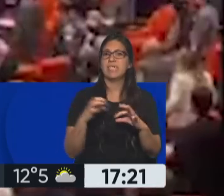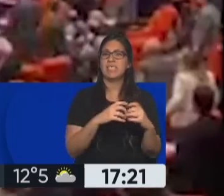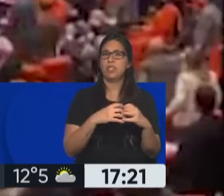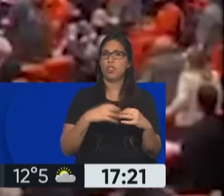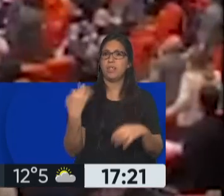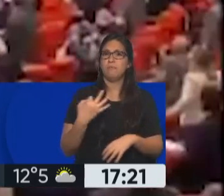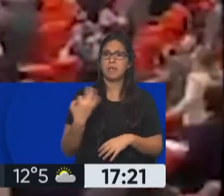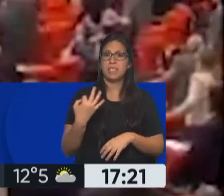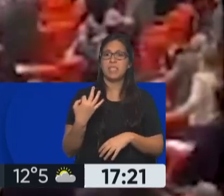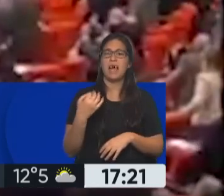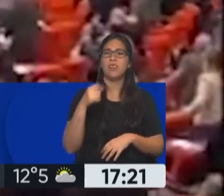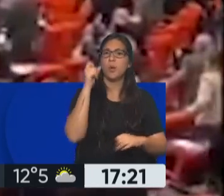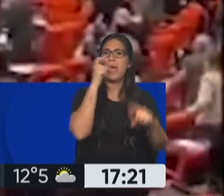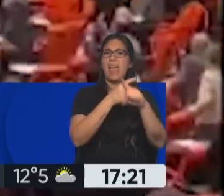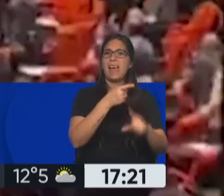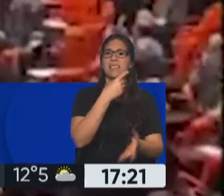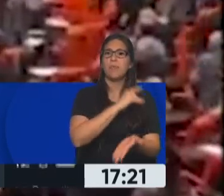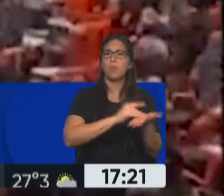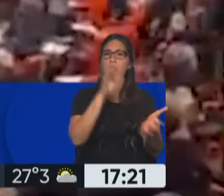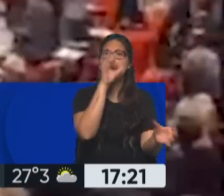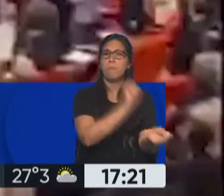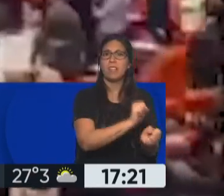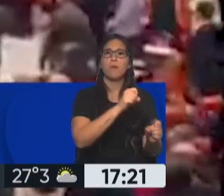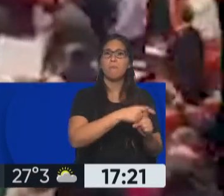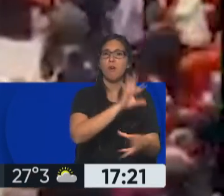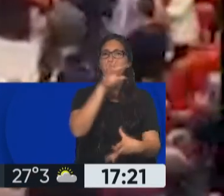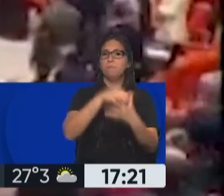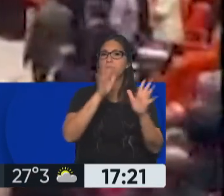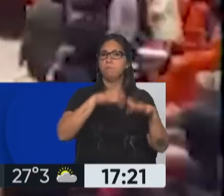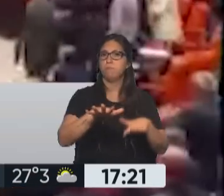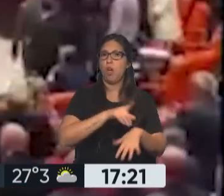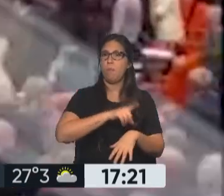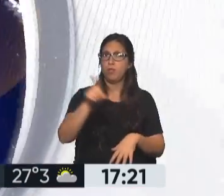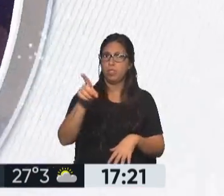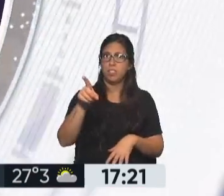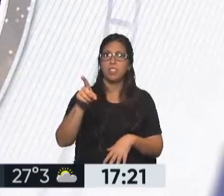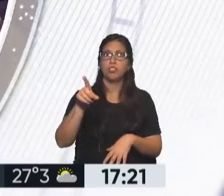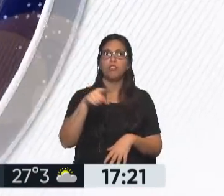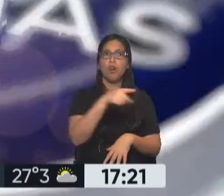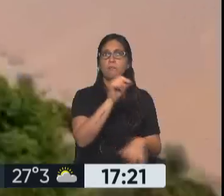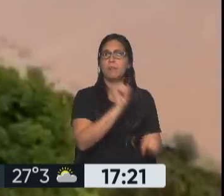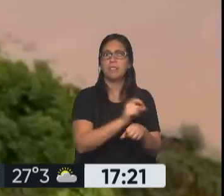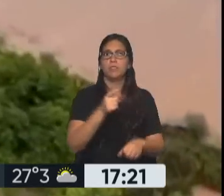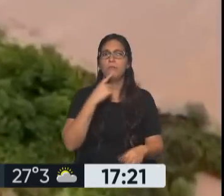la situación de un exdiputado preso por participar de manifestaciones opositoras.